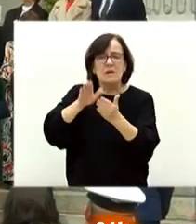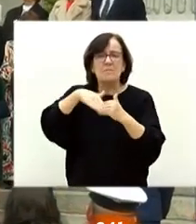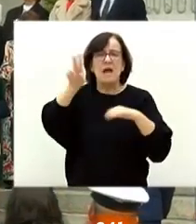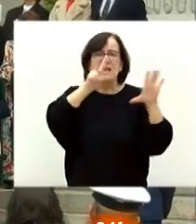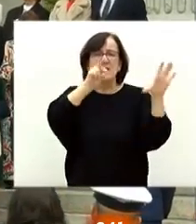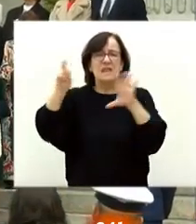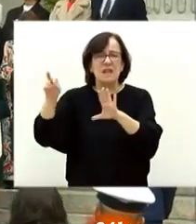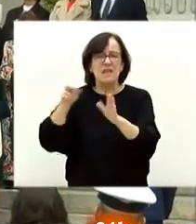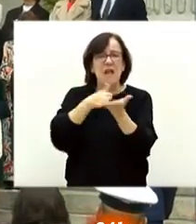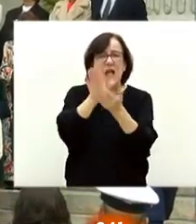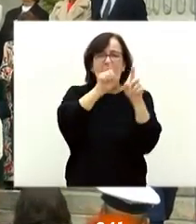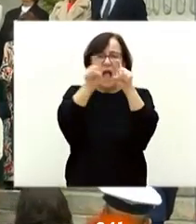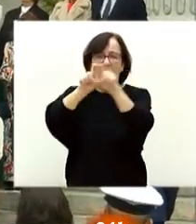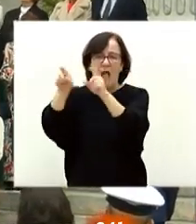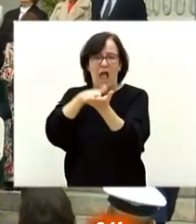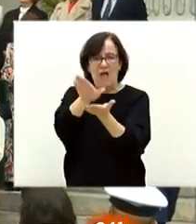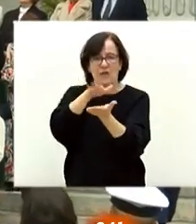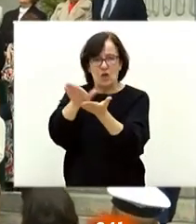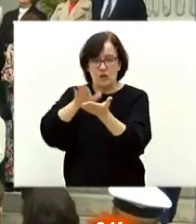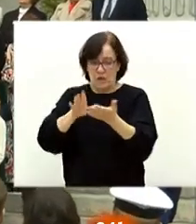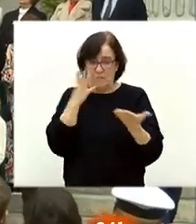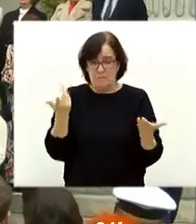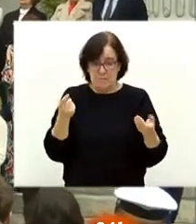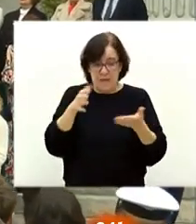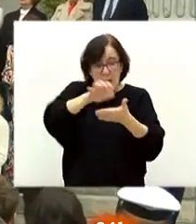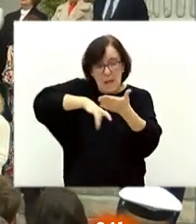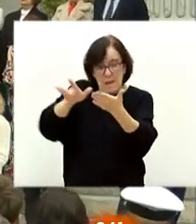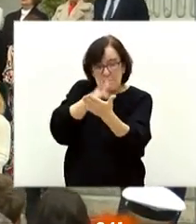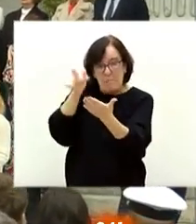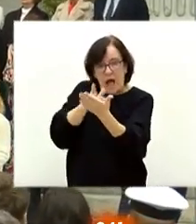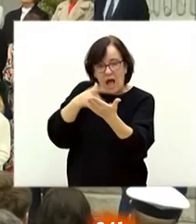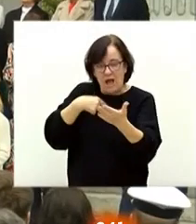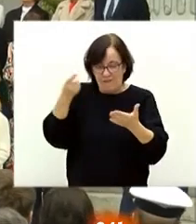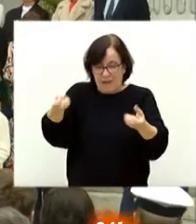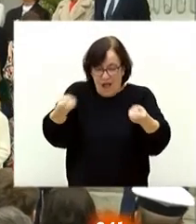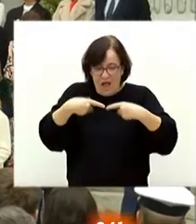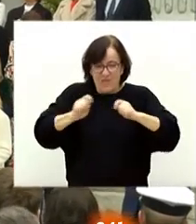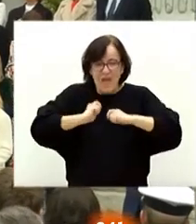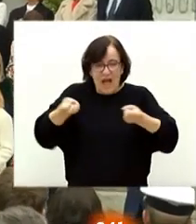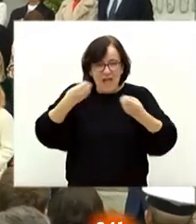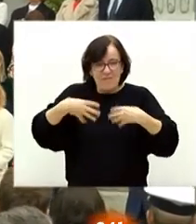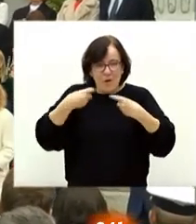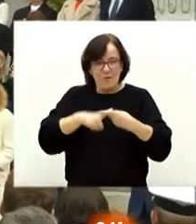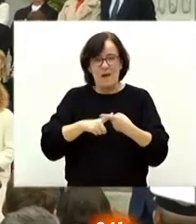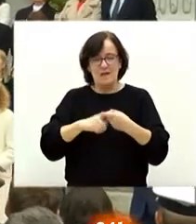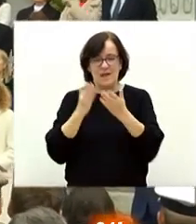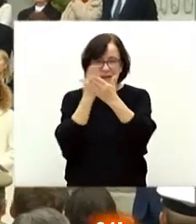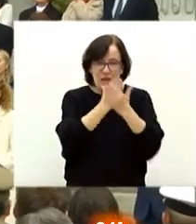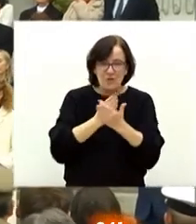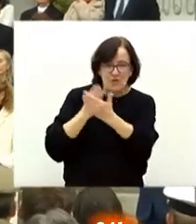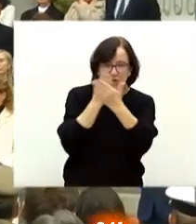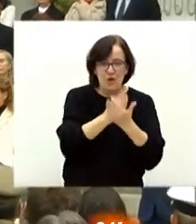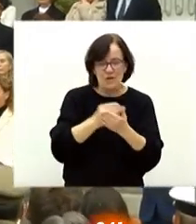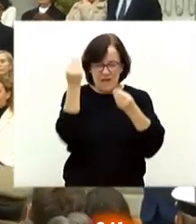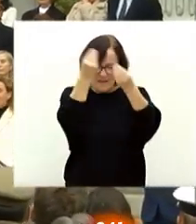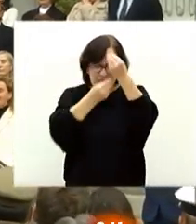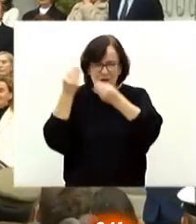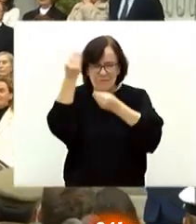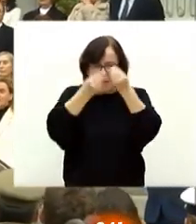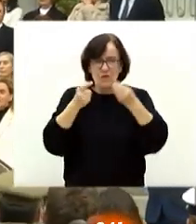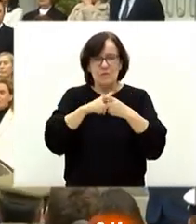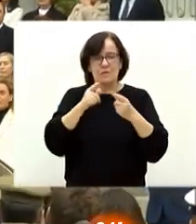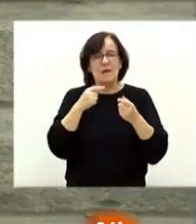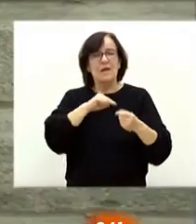700 editoriales. A través de sus páginas se obtiene información, se estudia, se reflexiona,